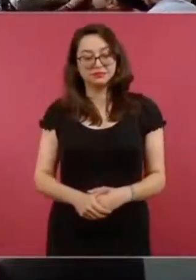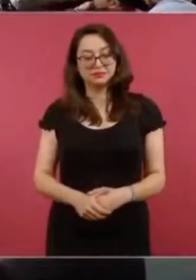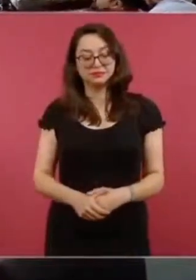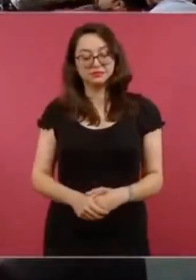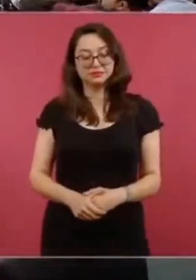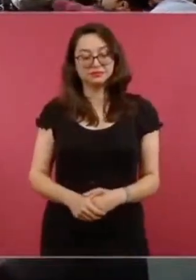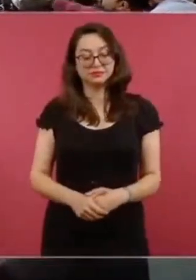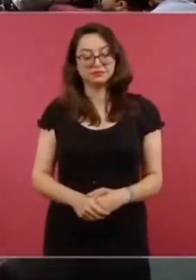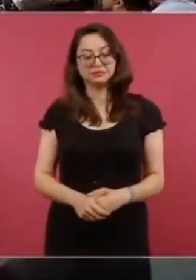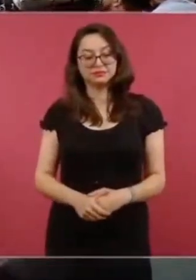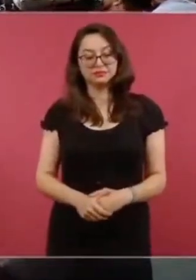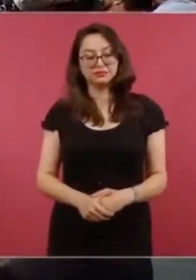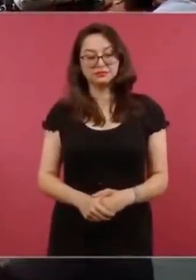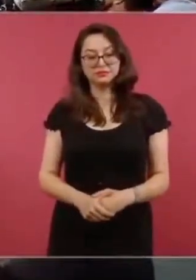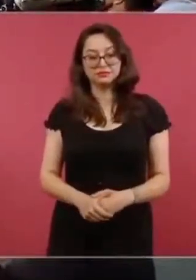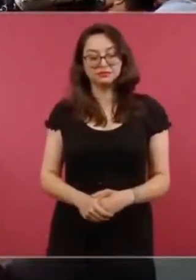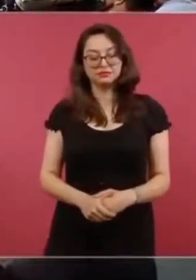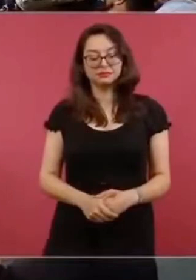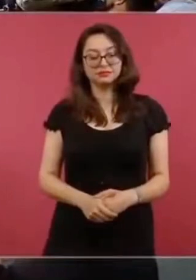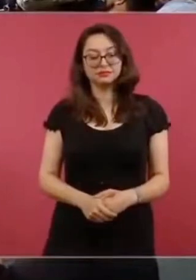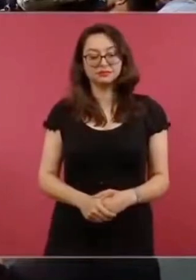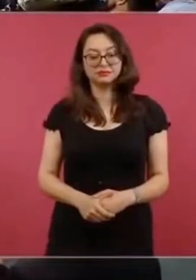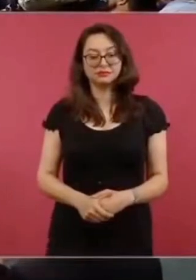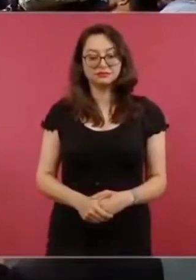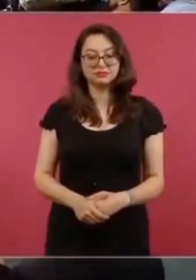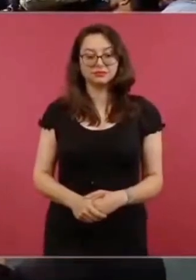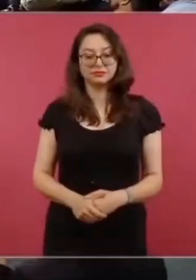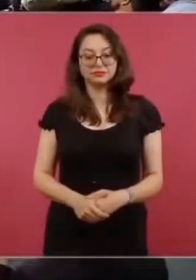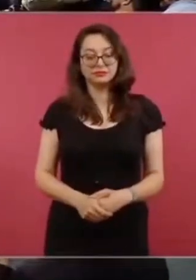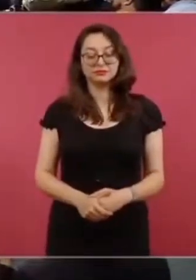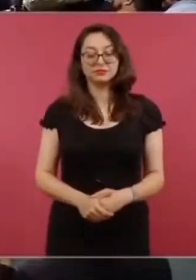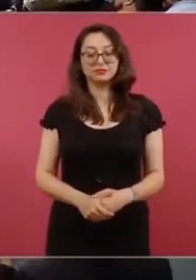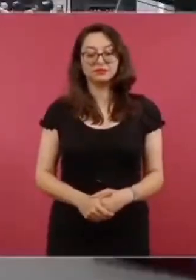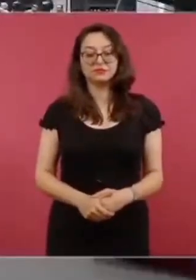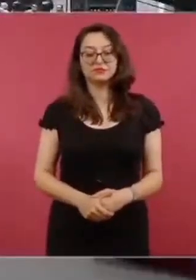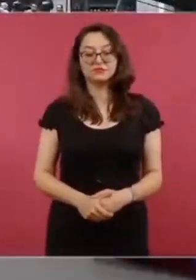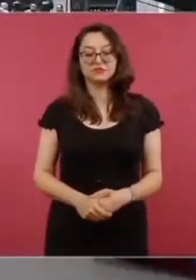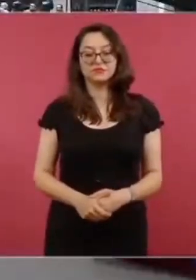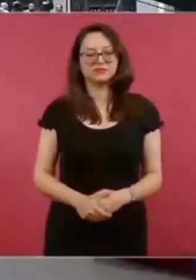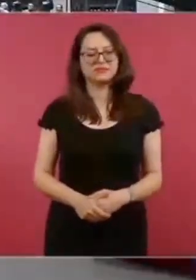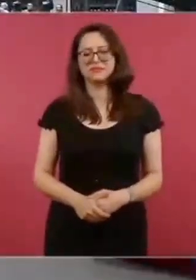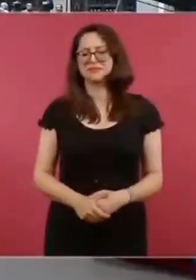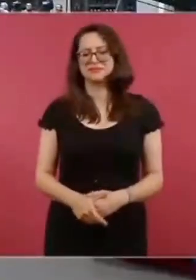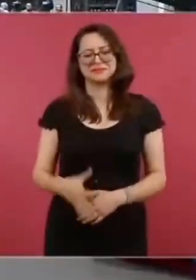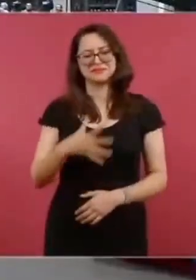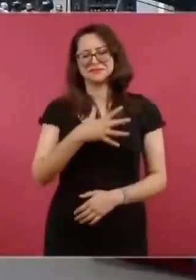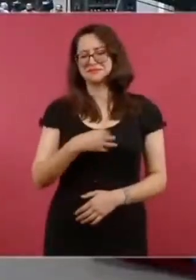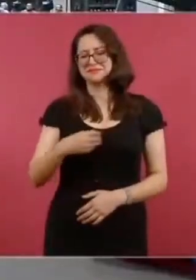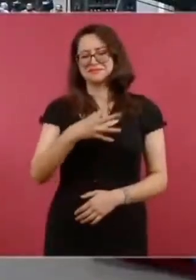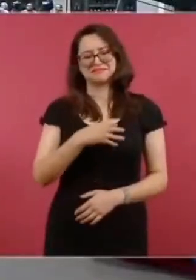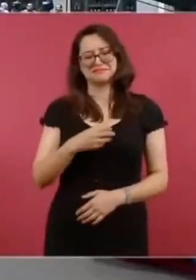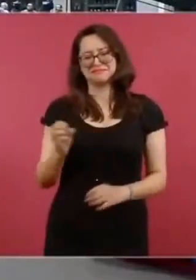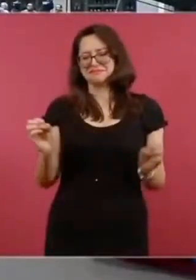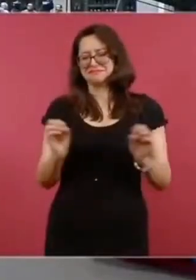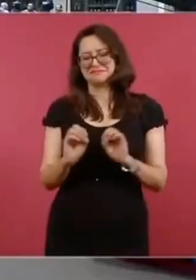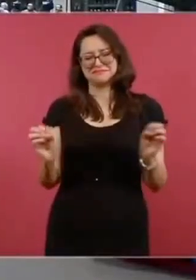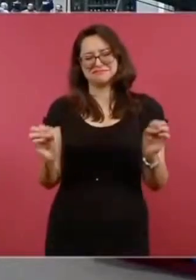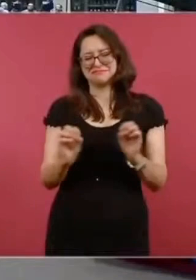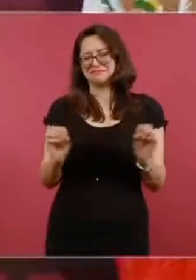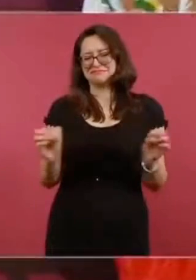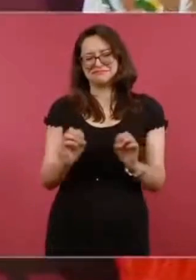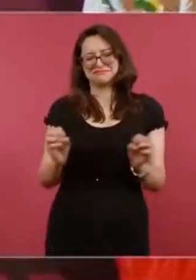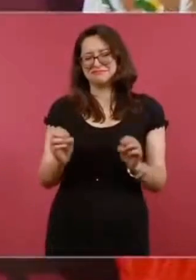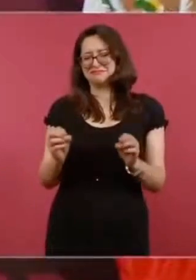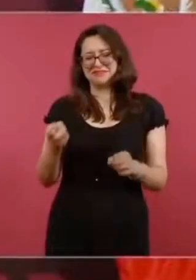De una explotación a una minera ahí en Oaxaca y mencionan a su hijo. No, mi hijo no tiene nada que ver con eso. Nada,